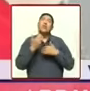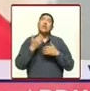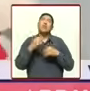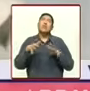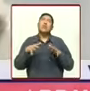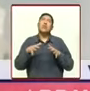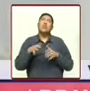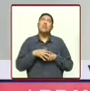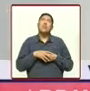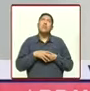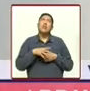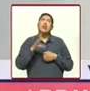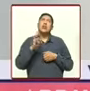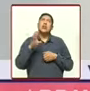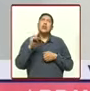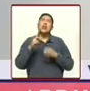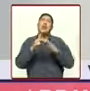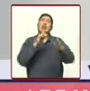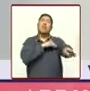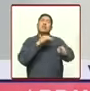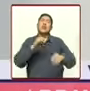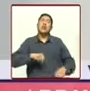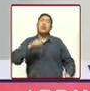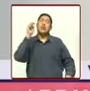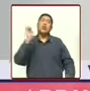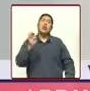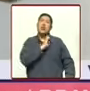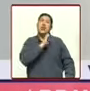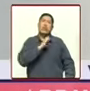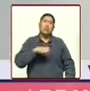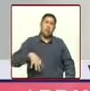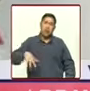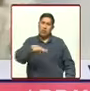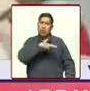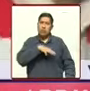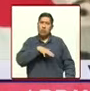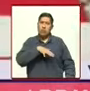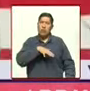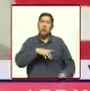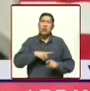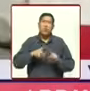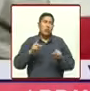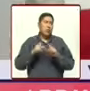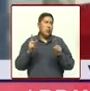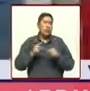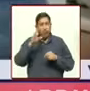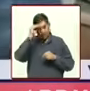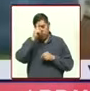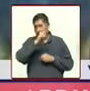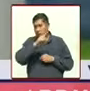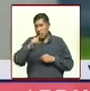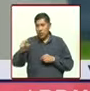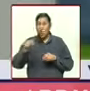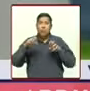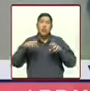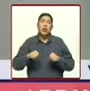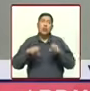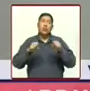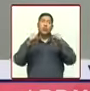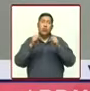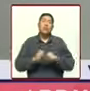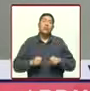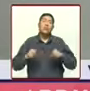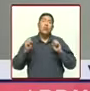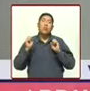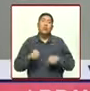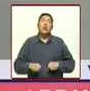en un promedio de 70 kilómetros al noreste de nuestro municipio. Muy bien, sin embargo, ellos se están estructurando,